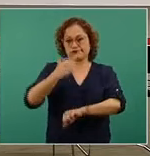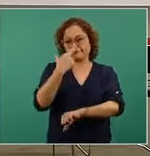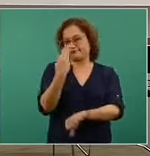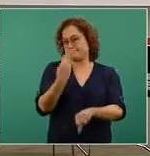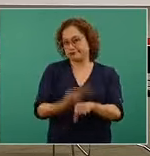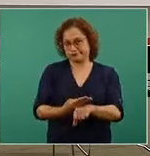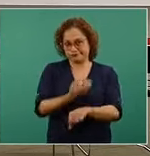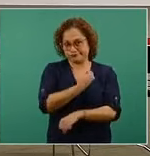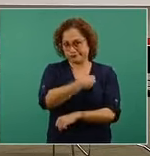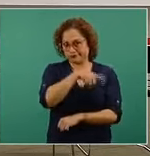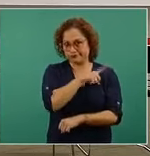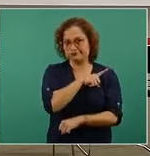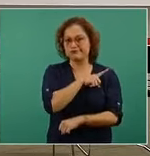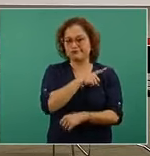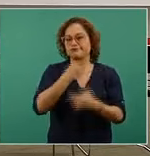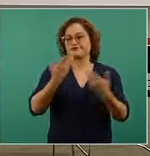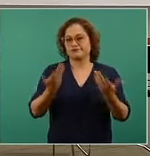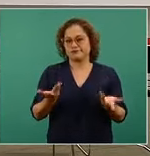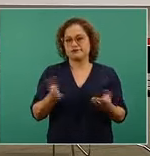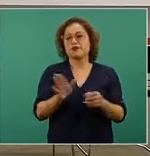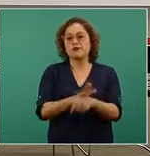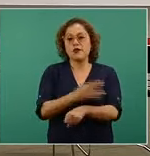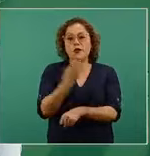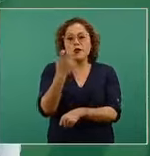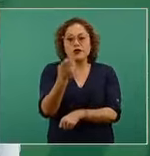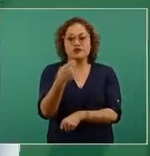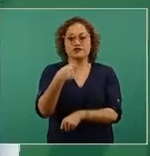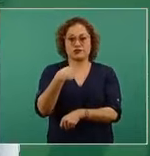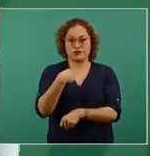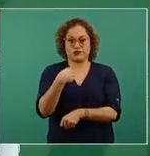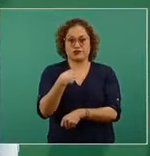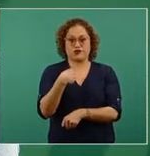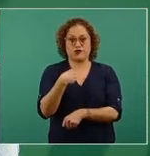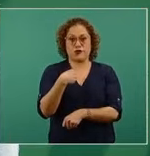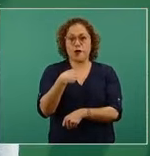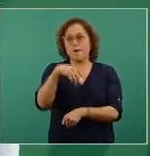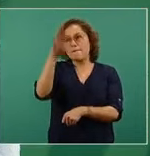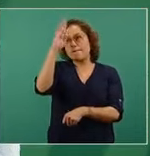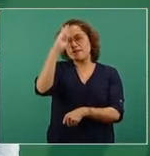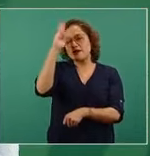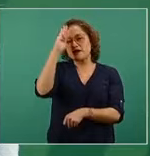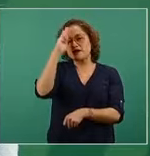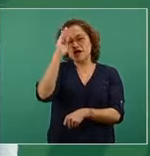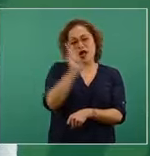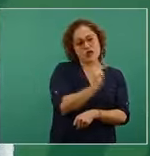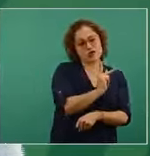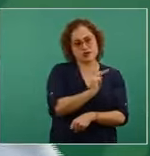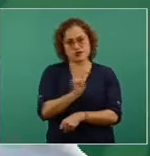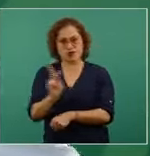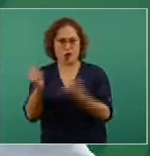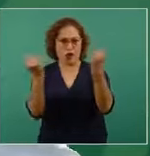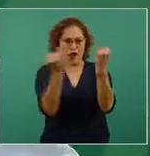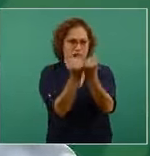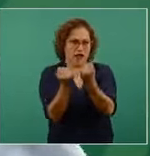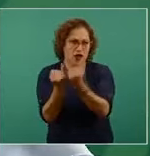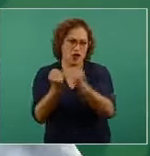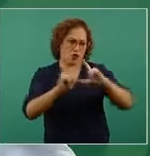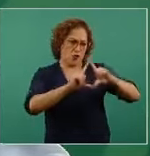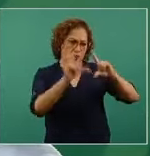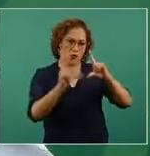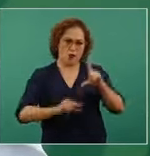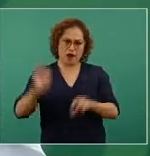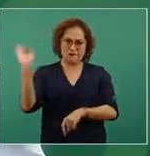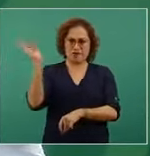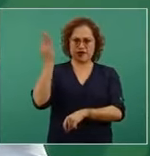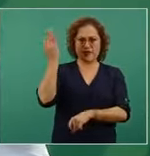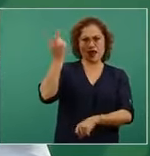salud de la entidad dado que sería imposible centralizar la operación no desde el nivel federal para que desde aquí